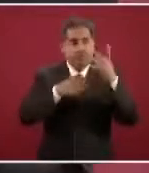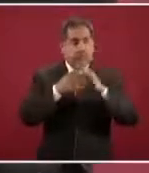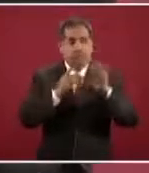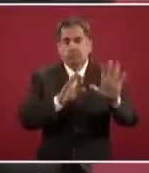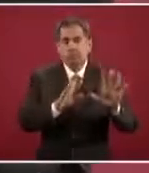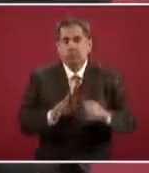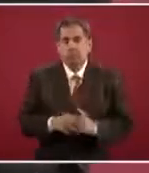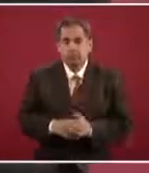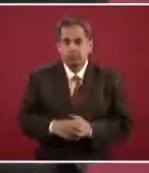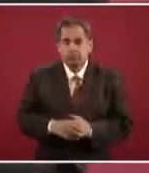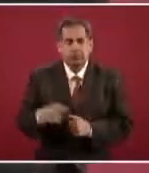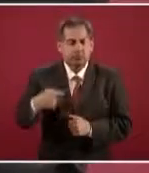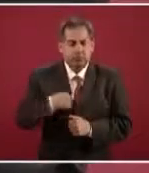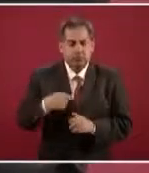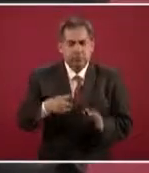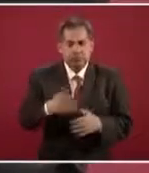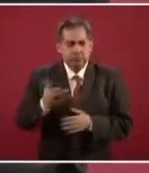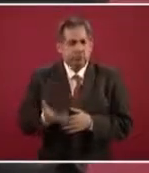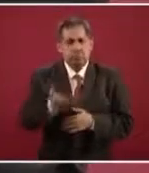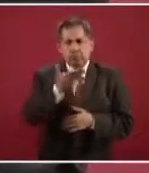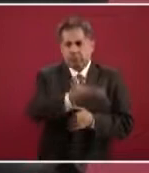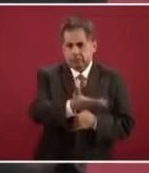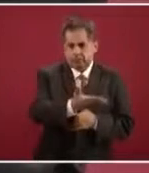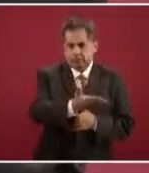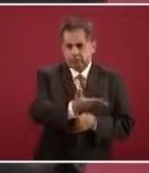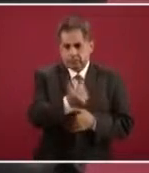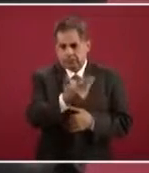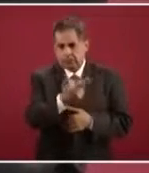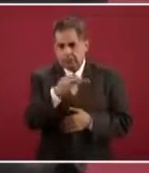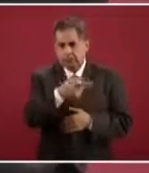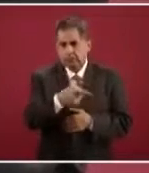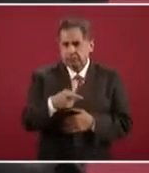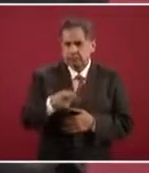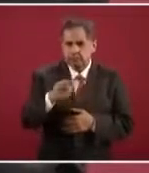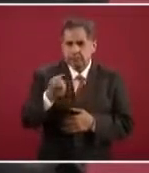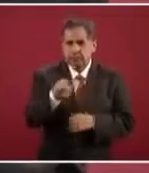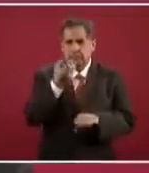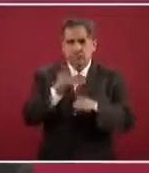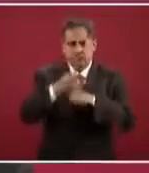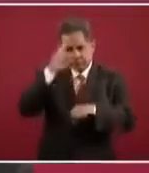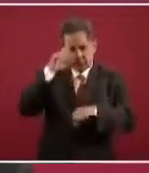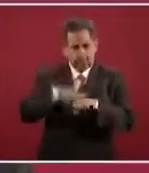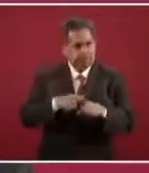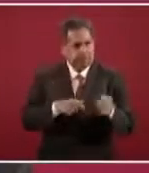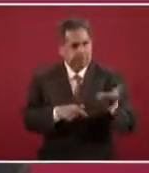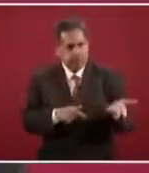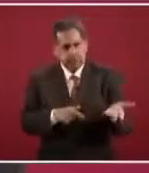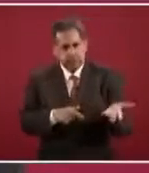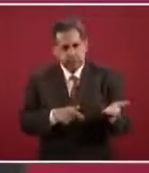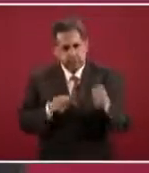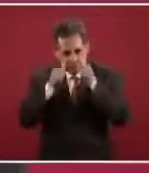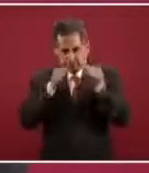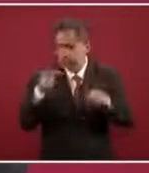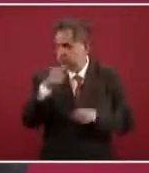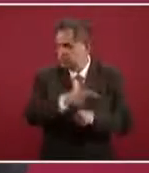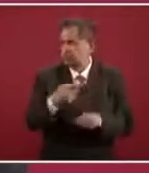Yo estoy pidiéndole a la Secretaría de Cultura que